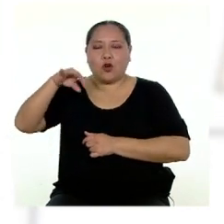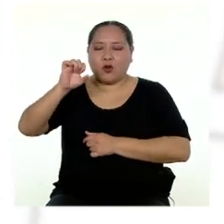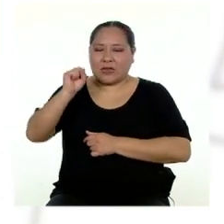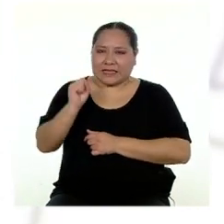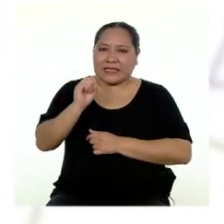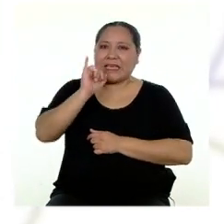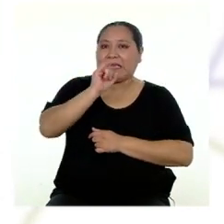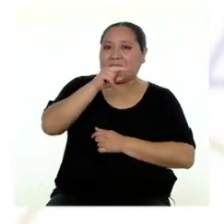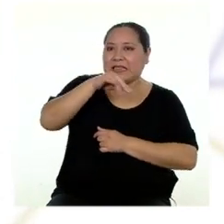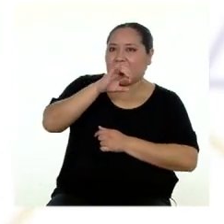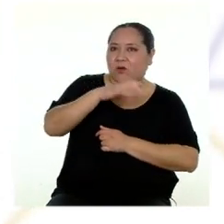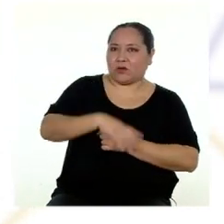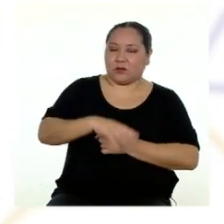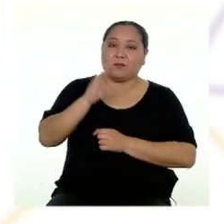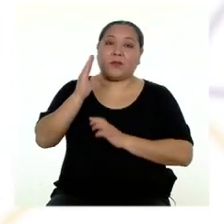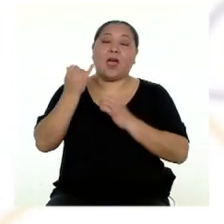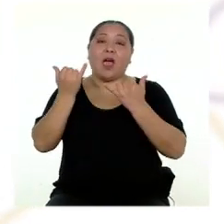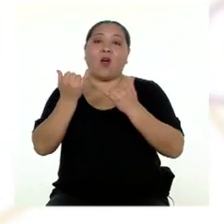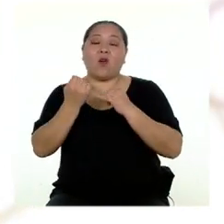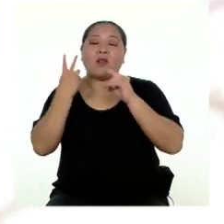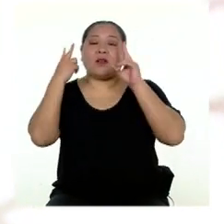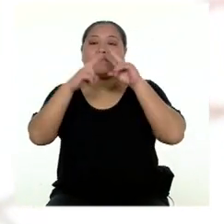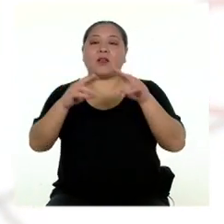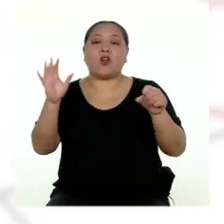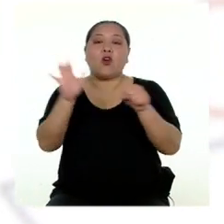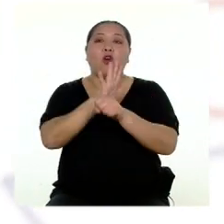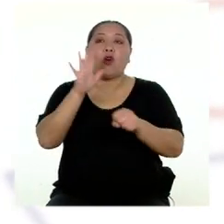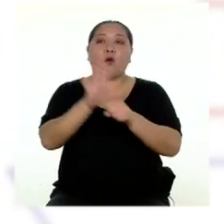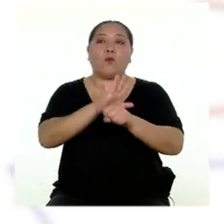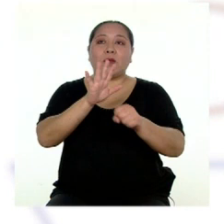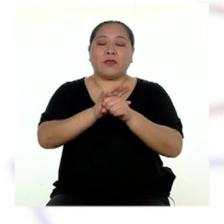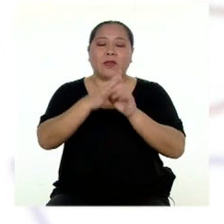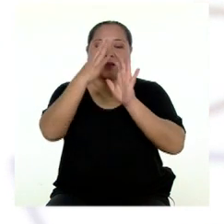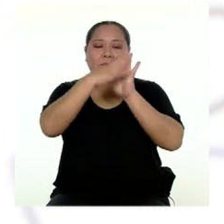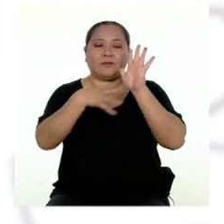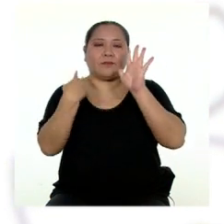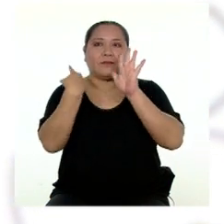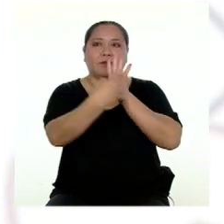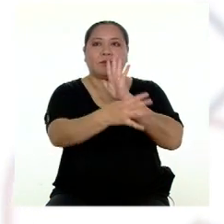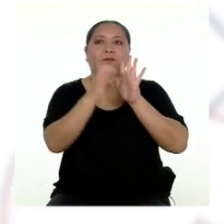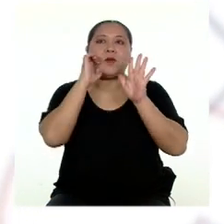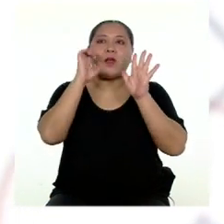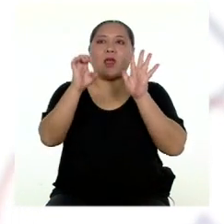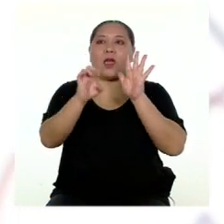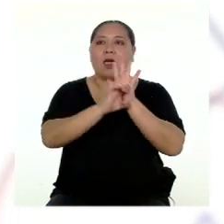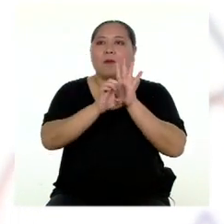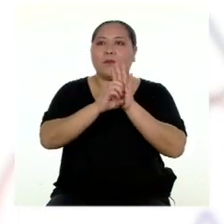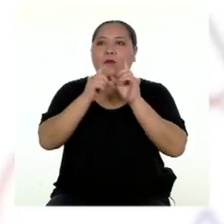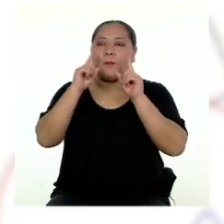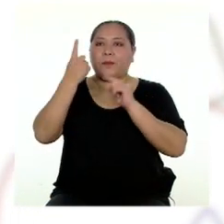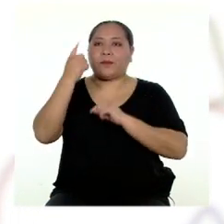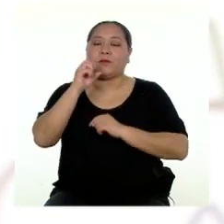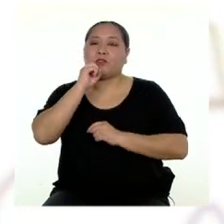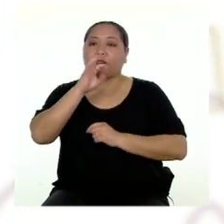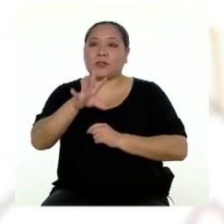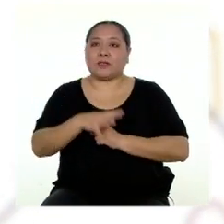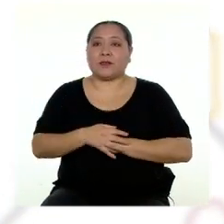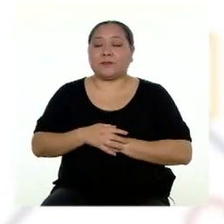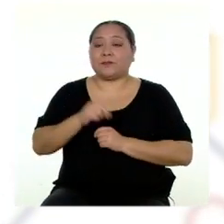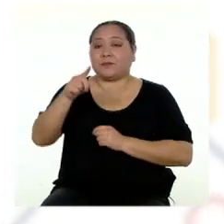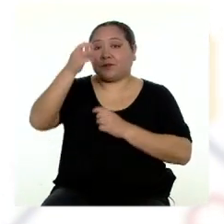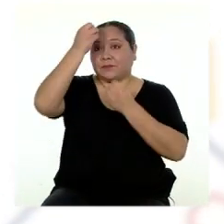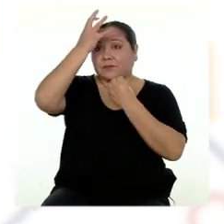sesión. Lo que tenemos que hacer ahora es completar las tablas. Por ejemplo, En el primer casillero nos piden mencionar si